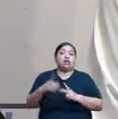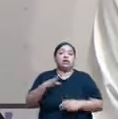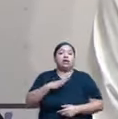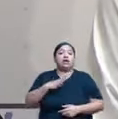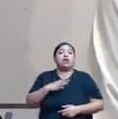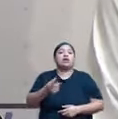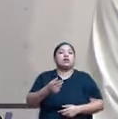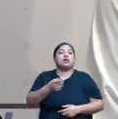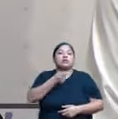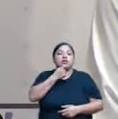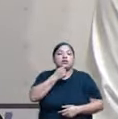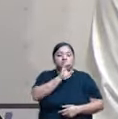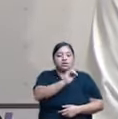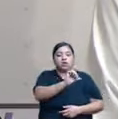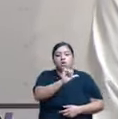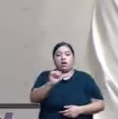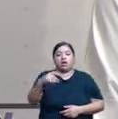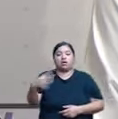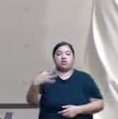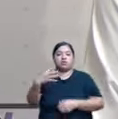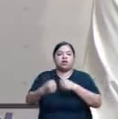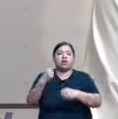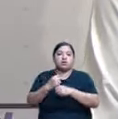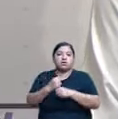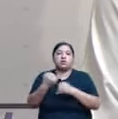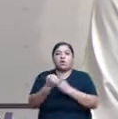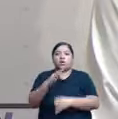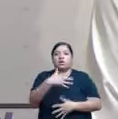de 0 a 14 años y la población juvenil de